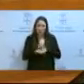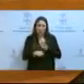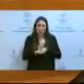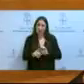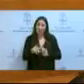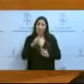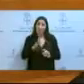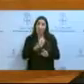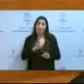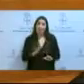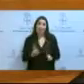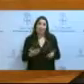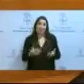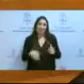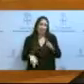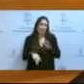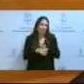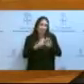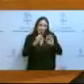absoluta y totalmente mareada. Nada más y muchas gracias.